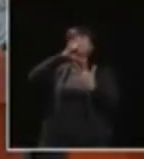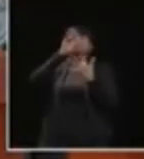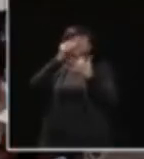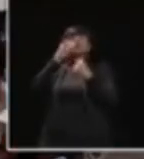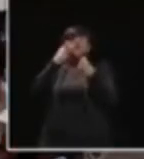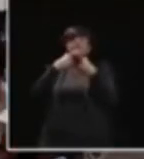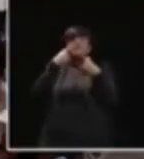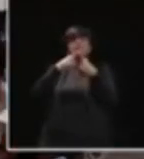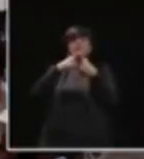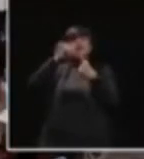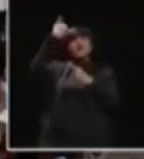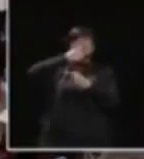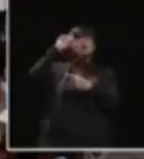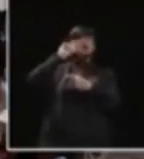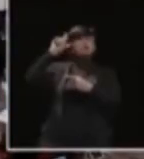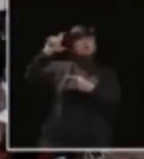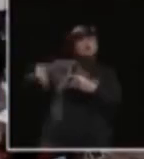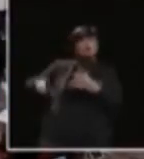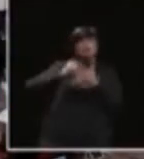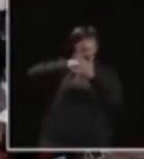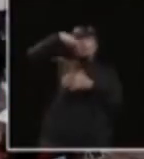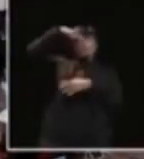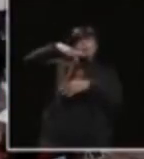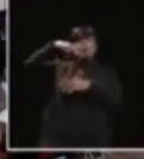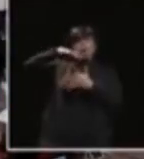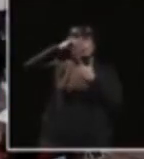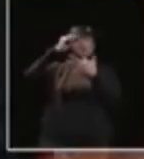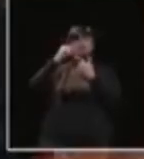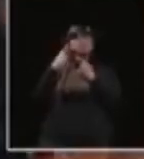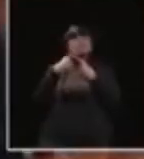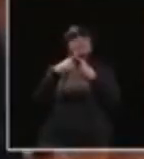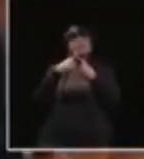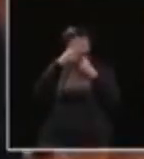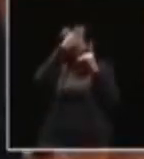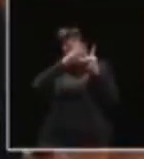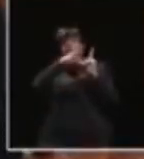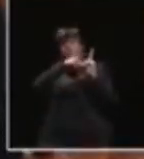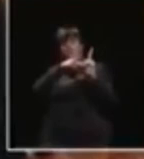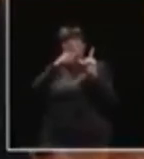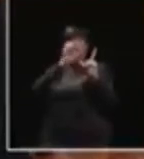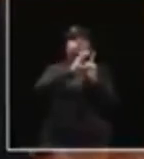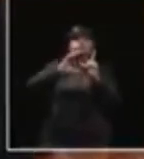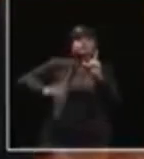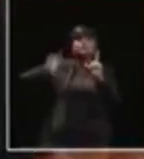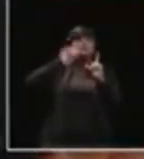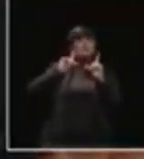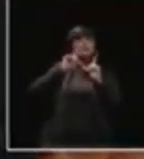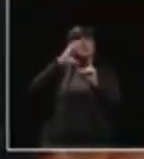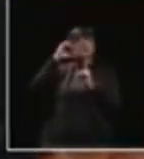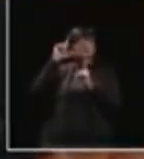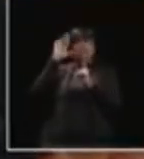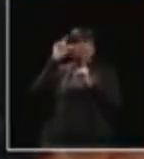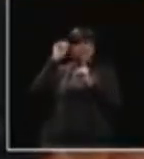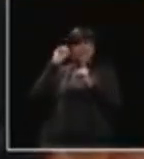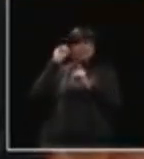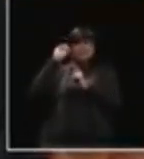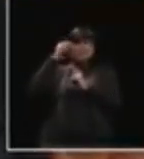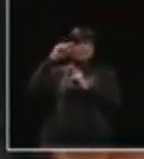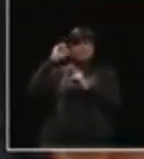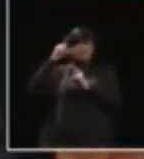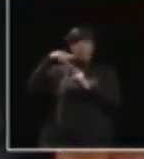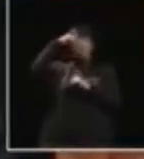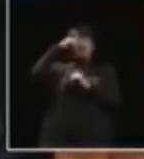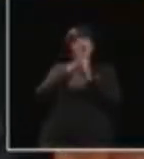la Jefatura de Gobierno de la Ciudad de México electa a la ciudadana Claudia Sheinbaum Pardo, para el